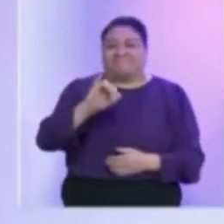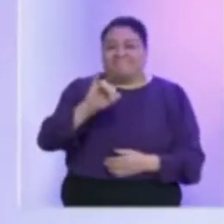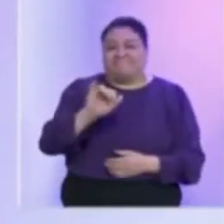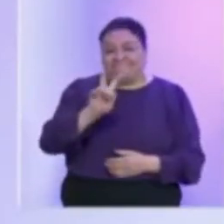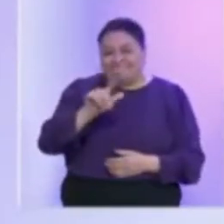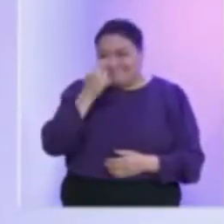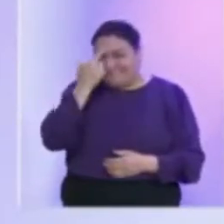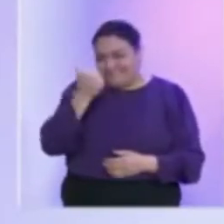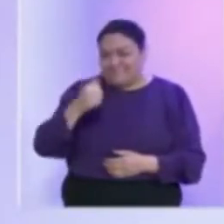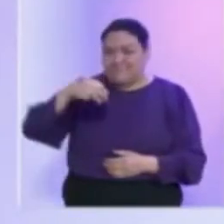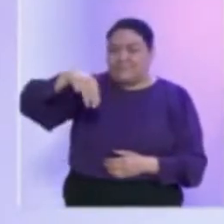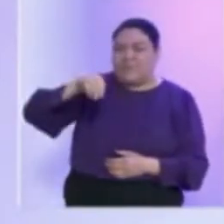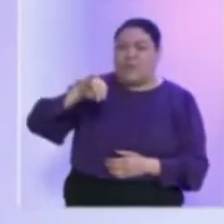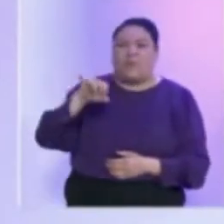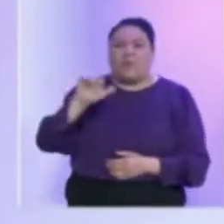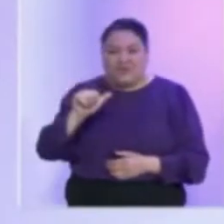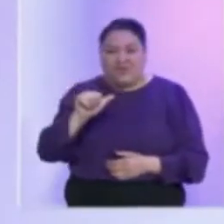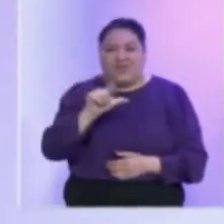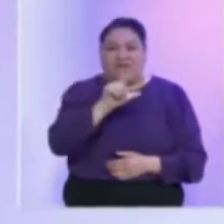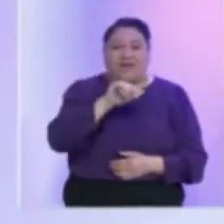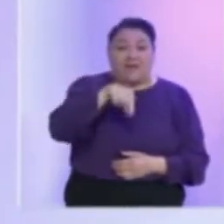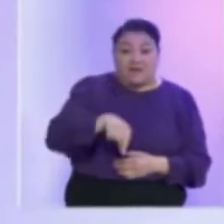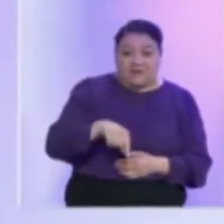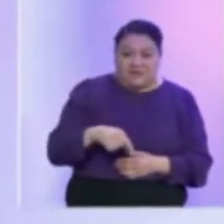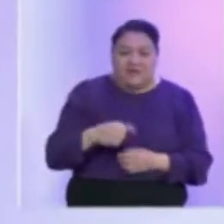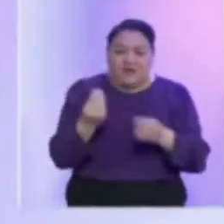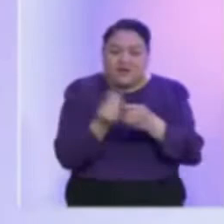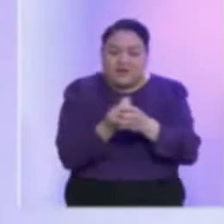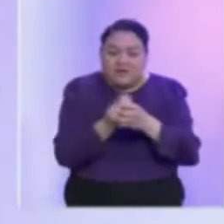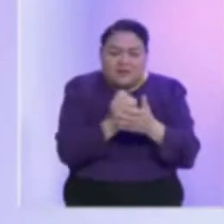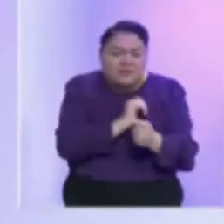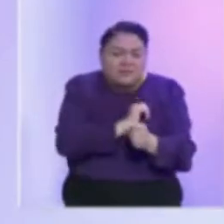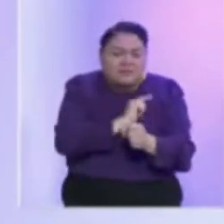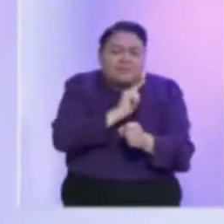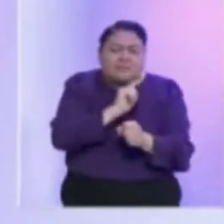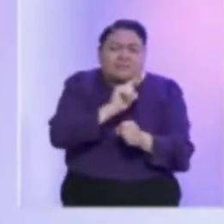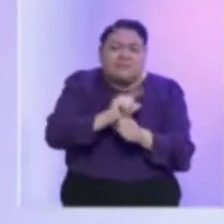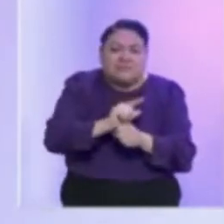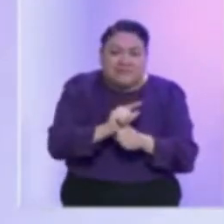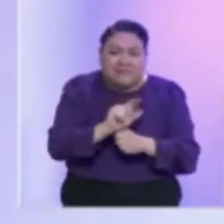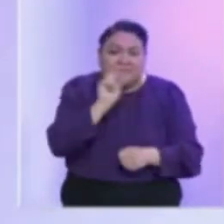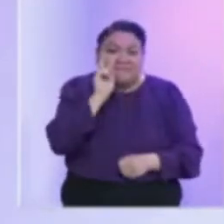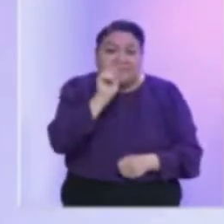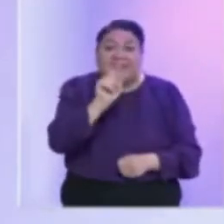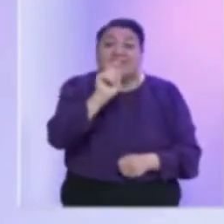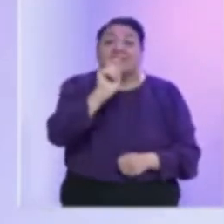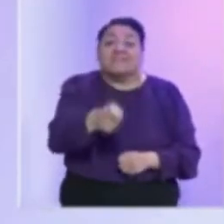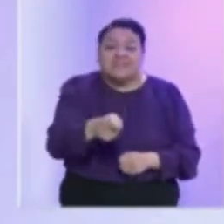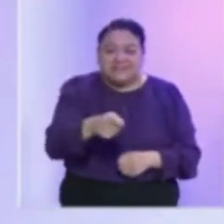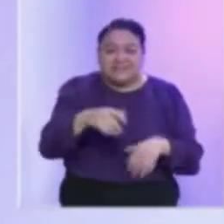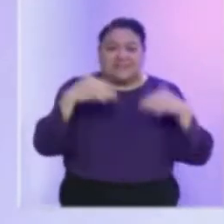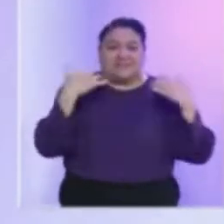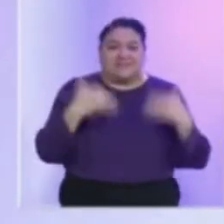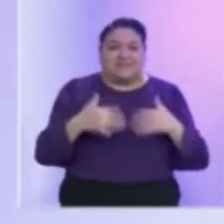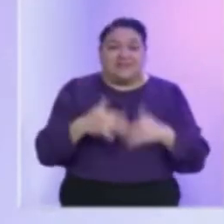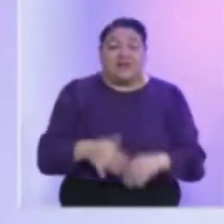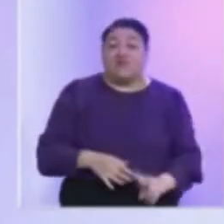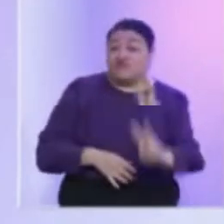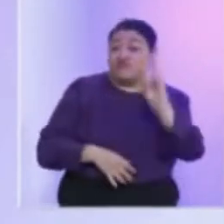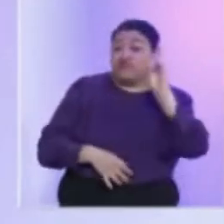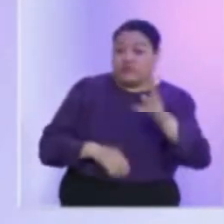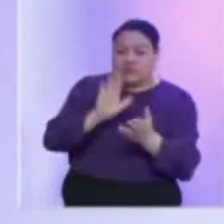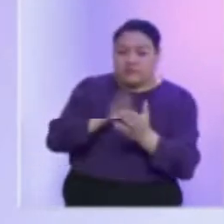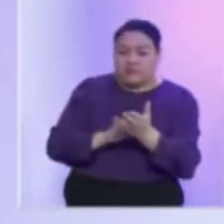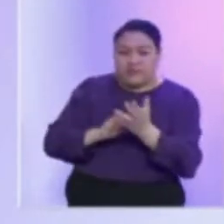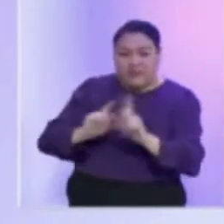Precisamente, Mónica, Alejandro, esta ceremonia solemne que estamos a punto de presenciar nos recuerda que serán dos las constancias